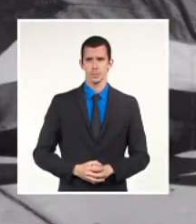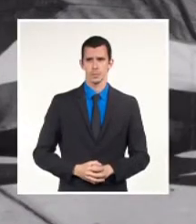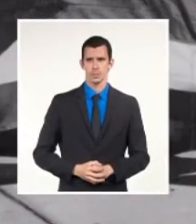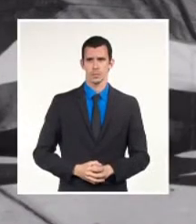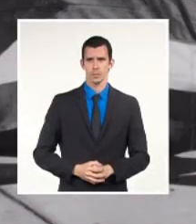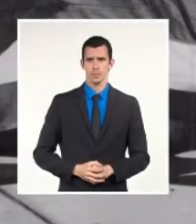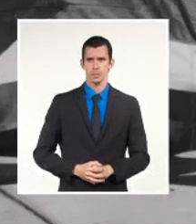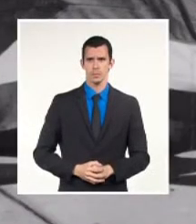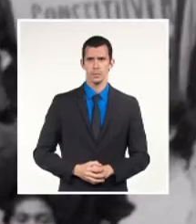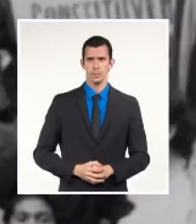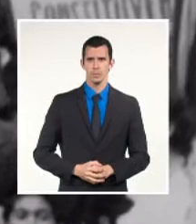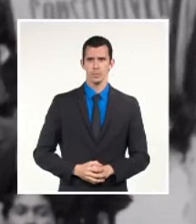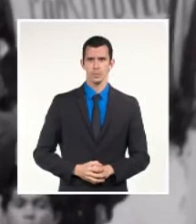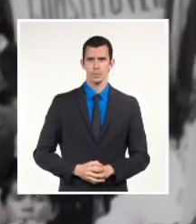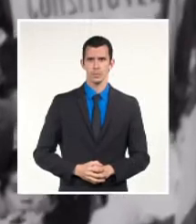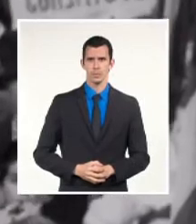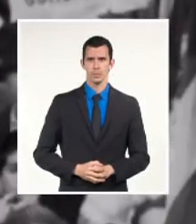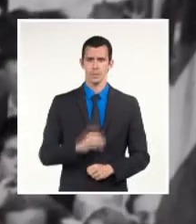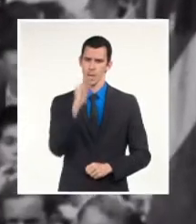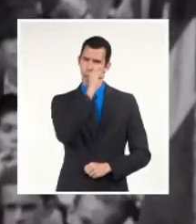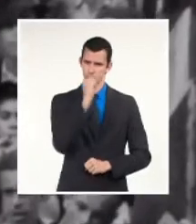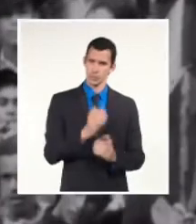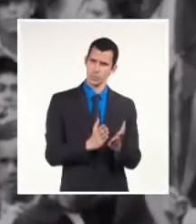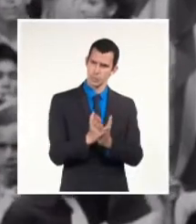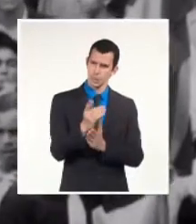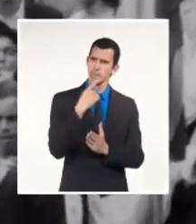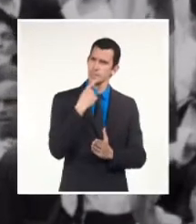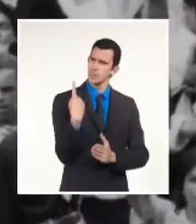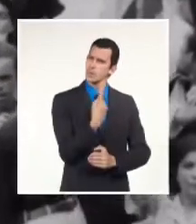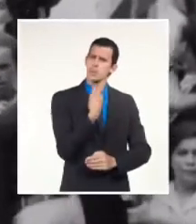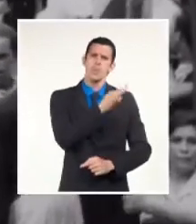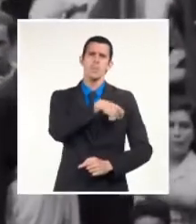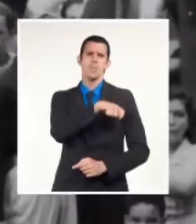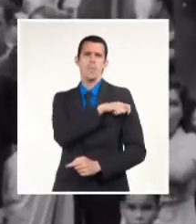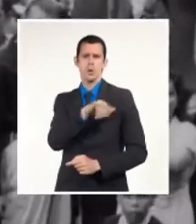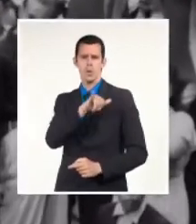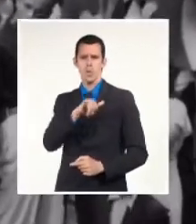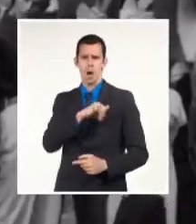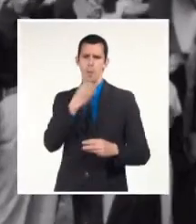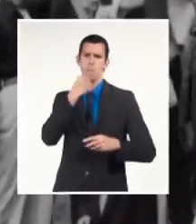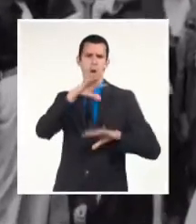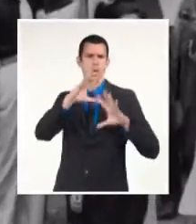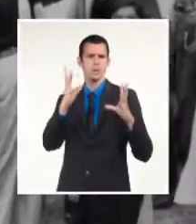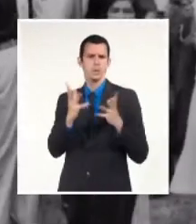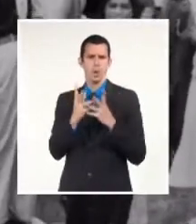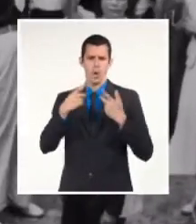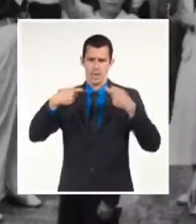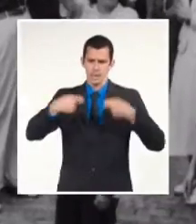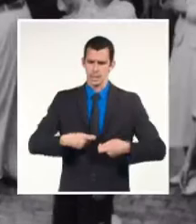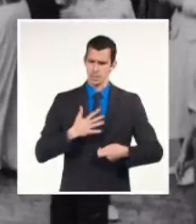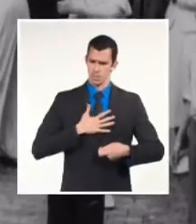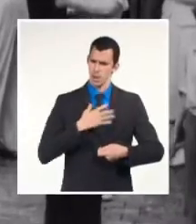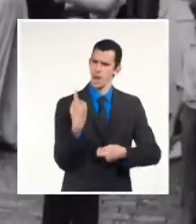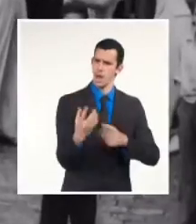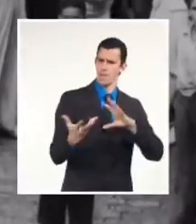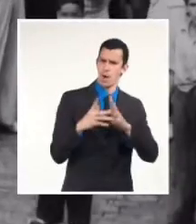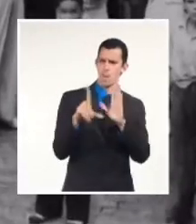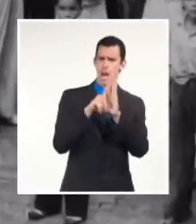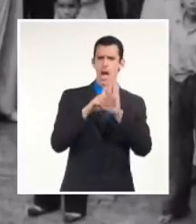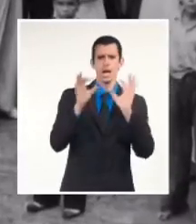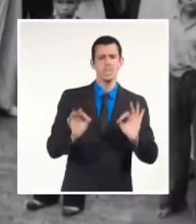diplomacia agotada que la consolidadas las premisas de un David y un